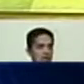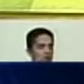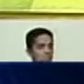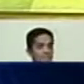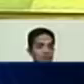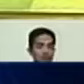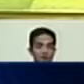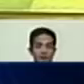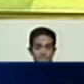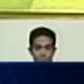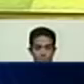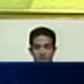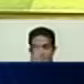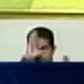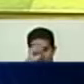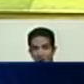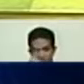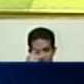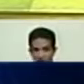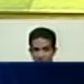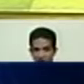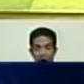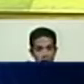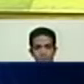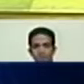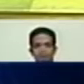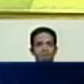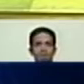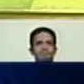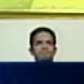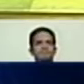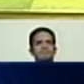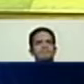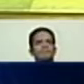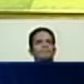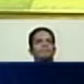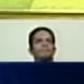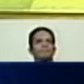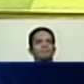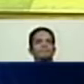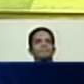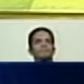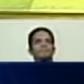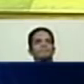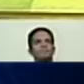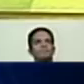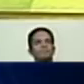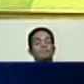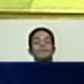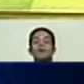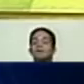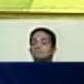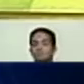a las personas de la embajada. Allí es bueno que sepan, tal como se anunció el día